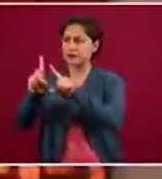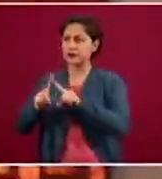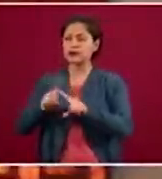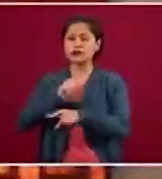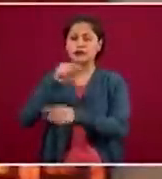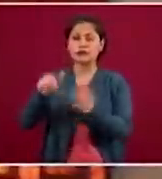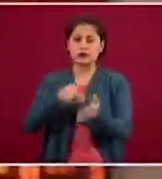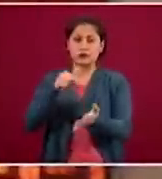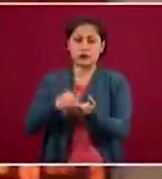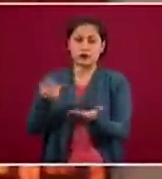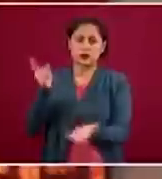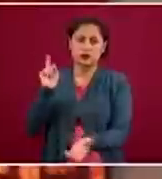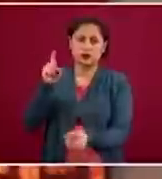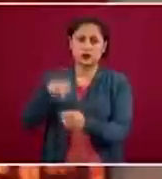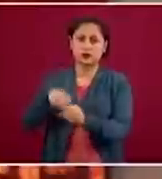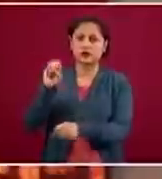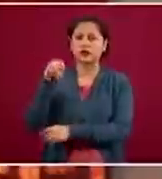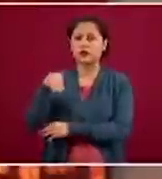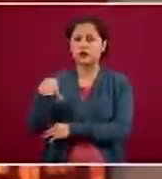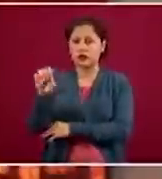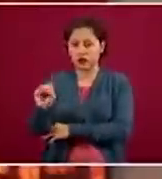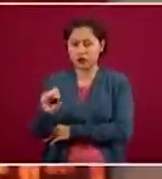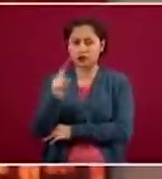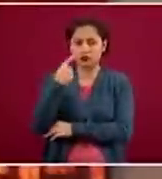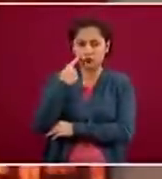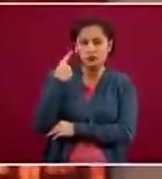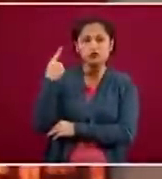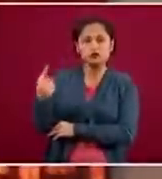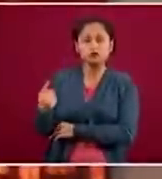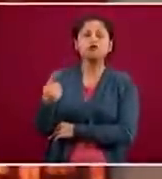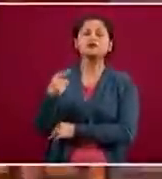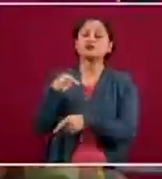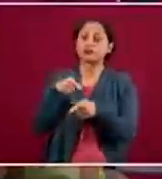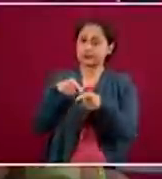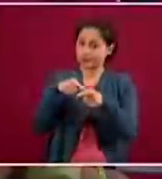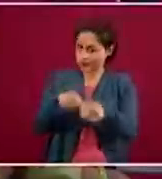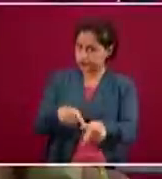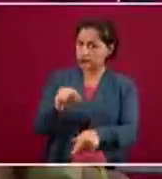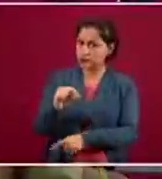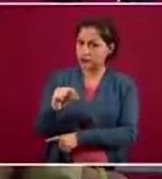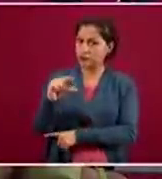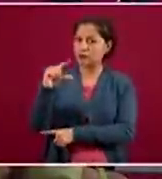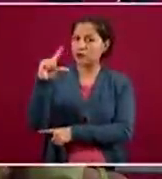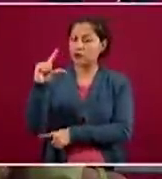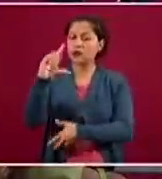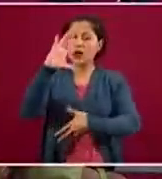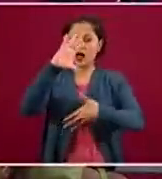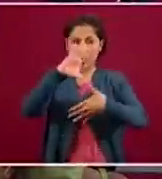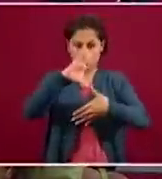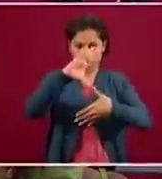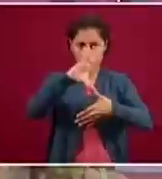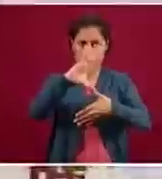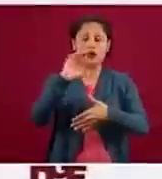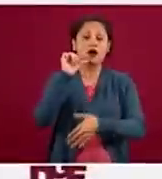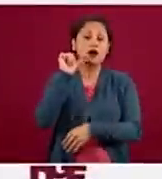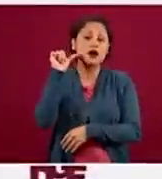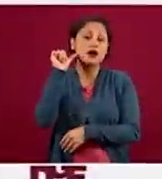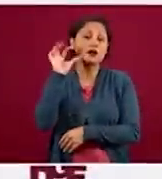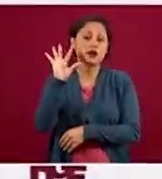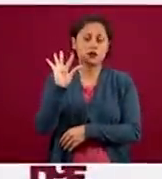Mundial de la Salud. Vemos cómo sigue habiendo un incremento en el caso de la región de las Américas. Ayer era del